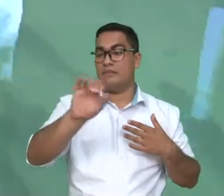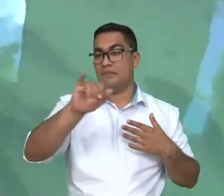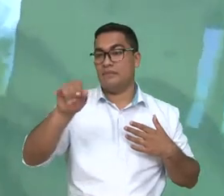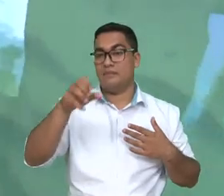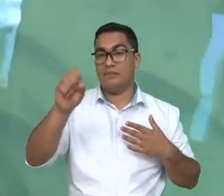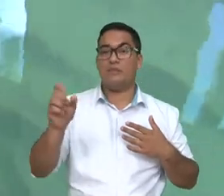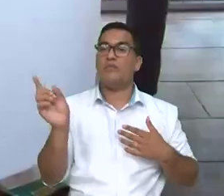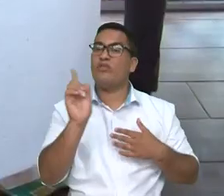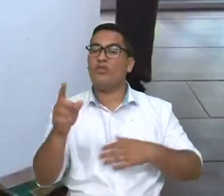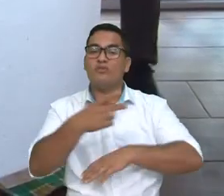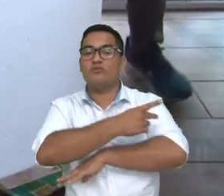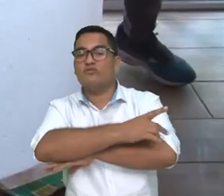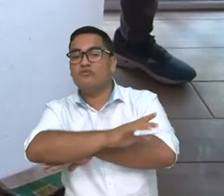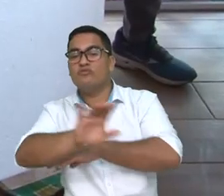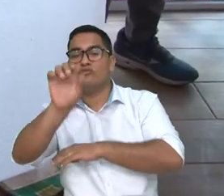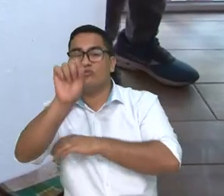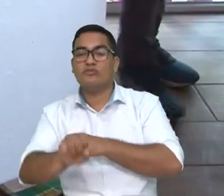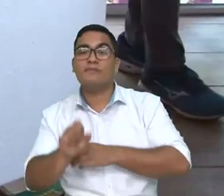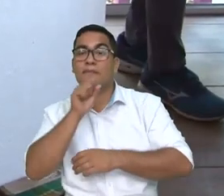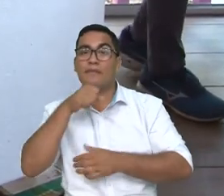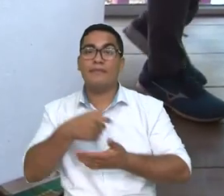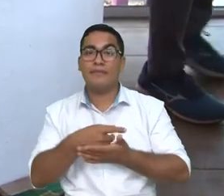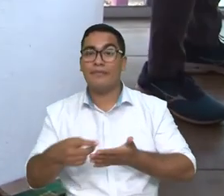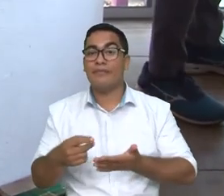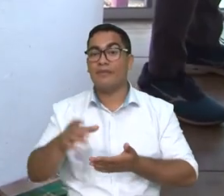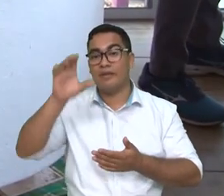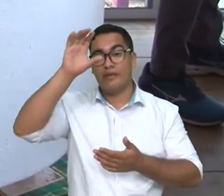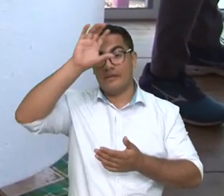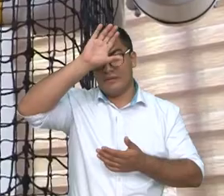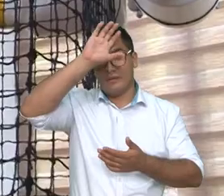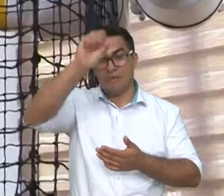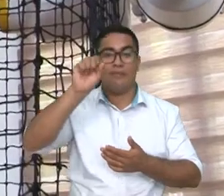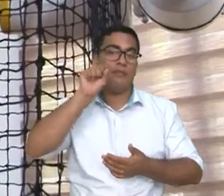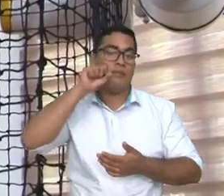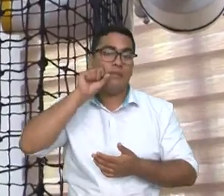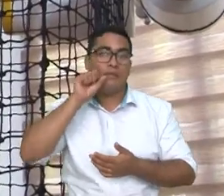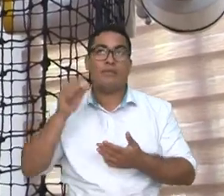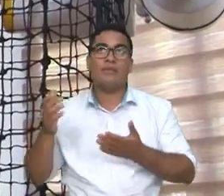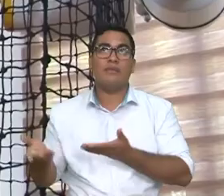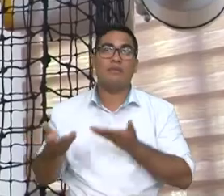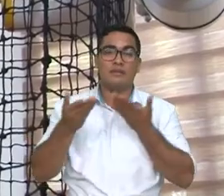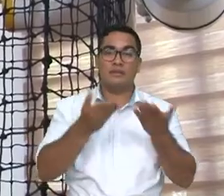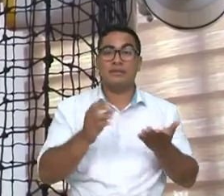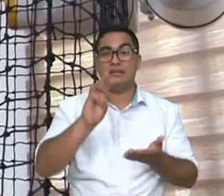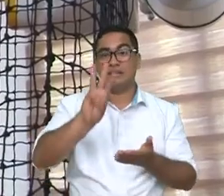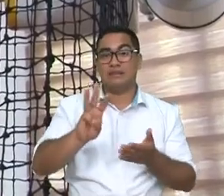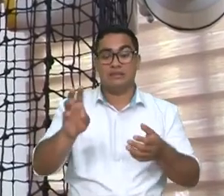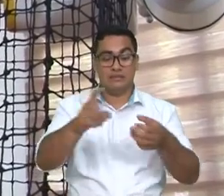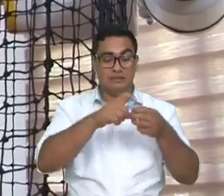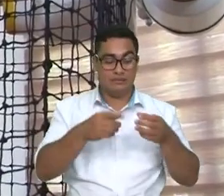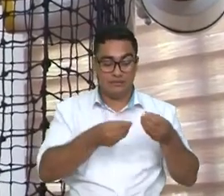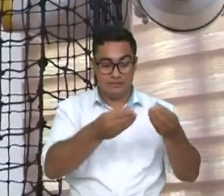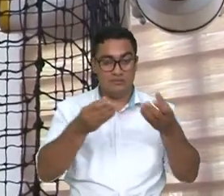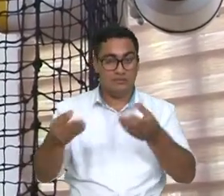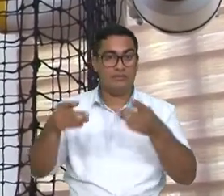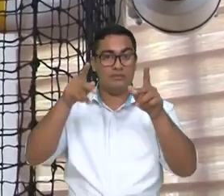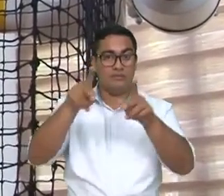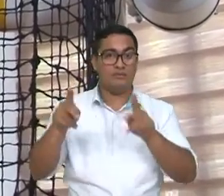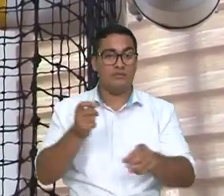Viejo Chinandega fueron donados por la Embajada de Taiwán en Managua a 3 cooperativas de pescadores